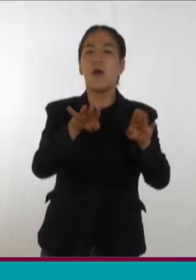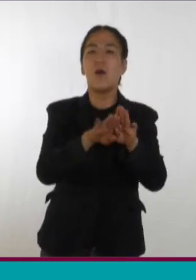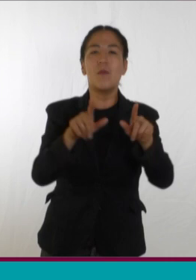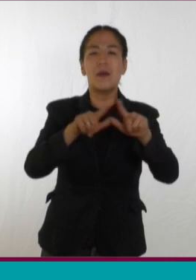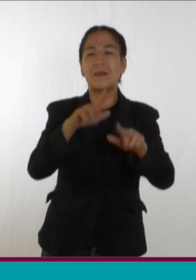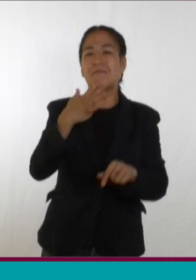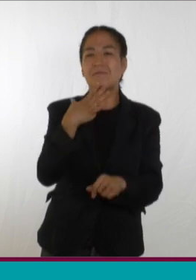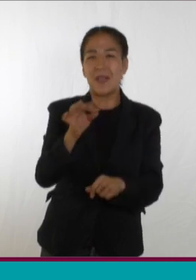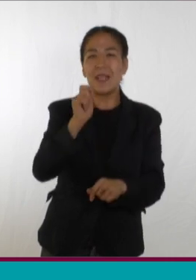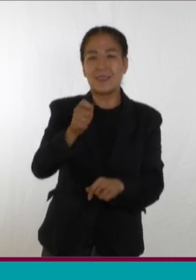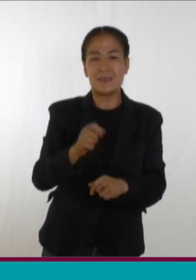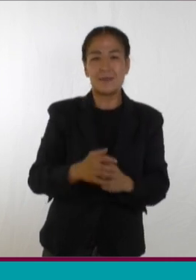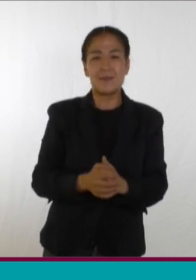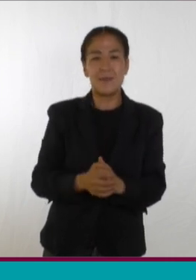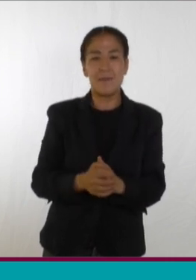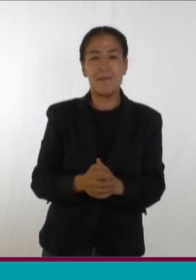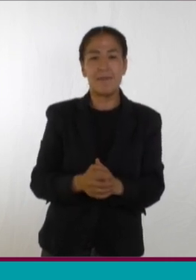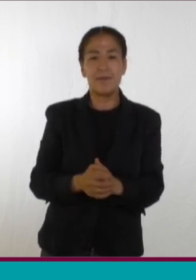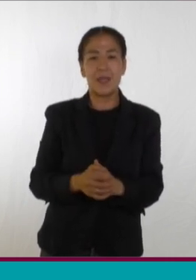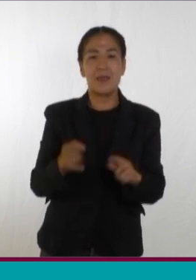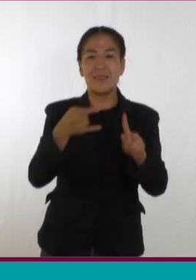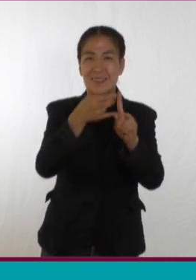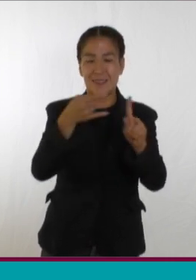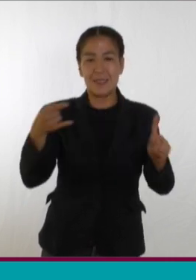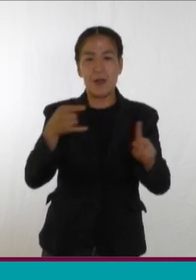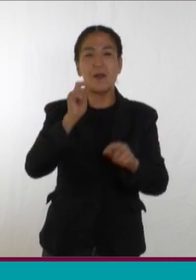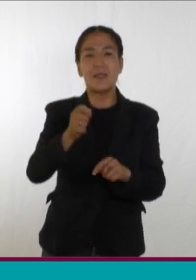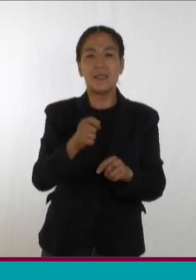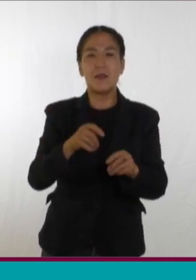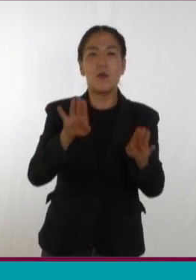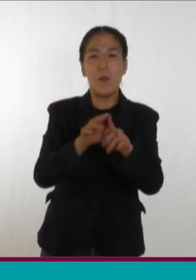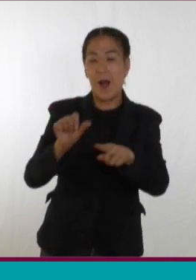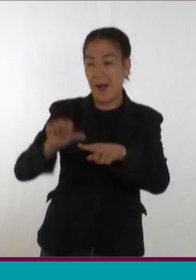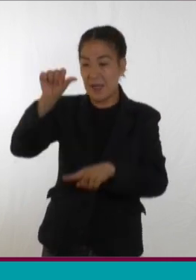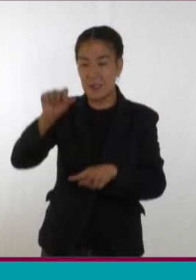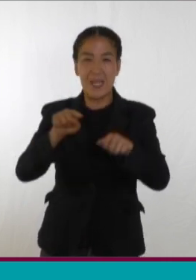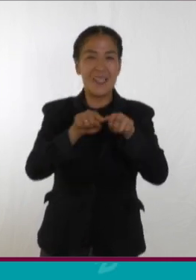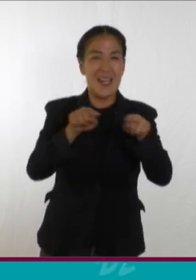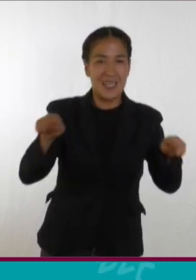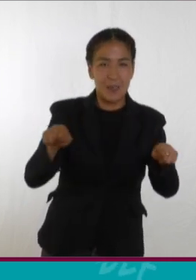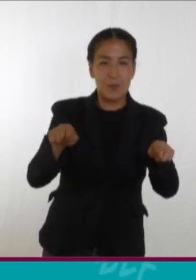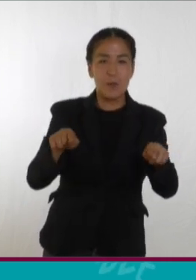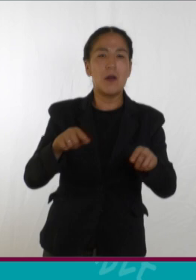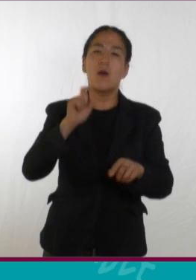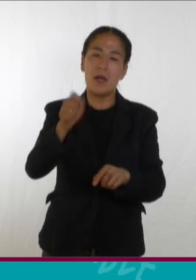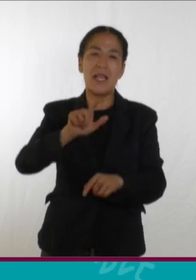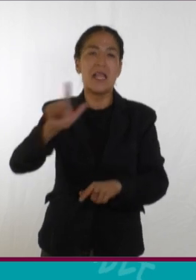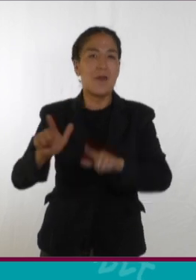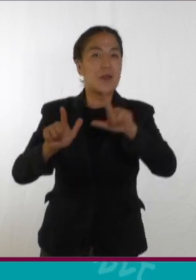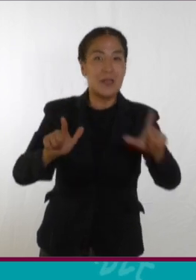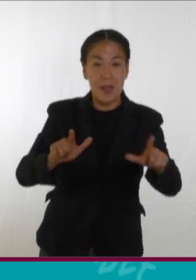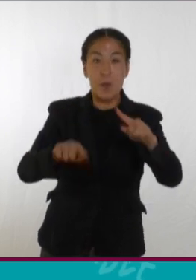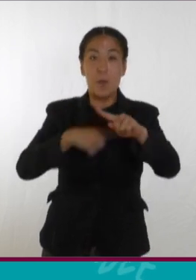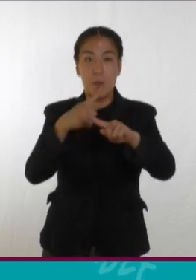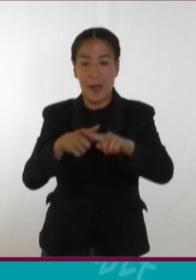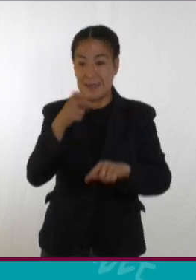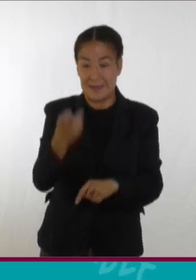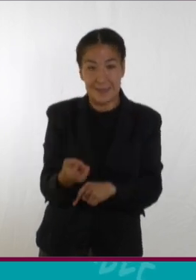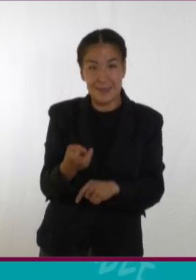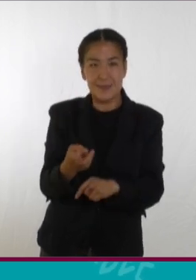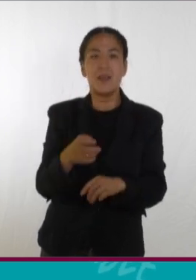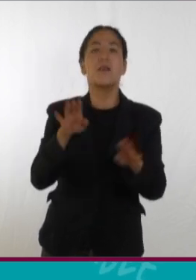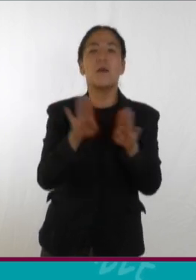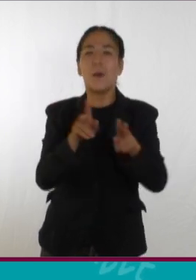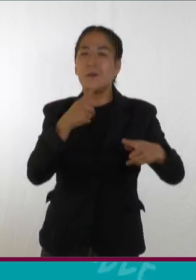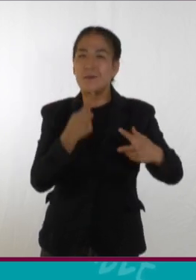rectángulo, que es lo más simple, que es lado, o sea, ancho por largo, como lo quieras llamar, pero lado